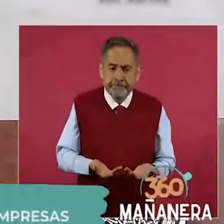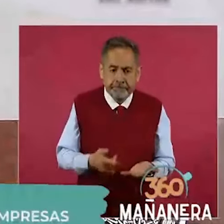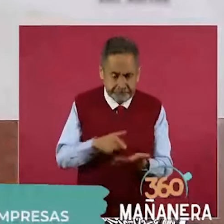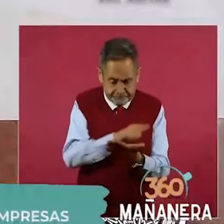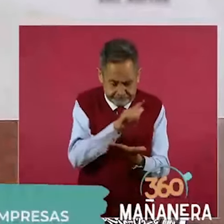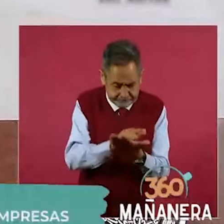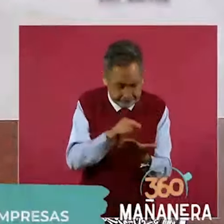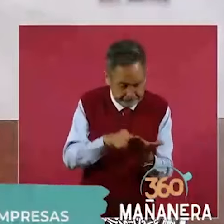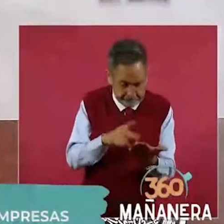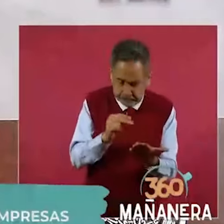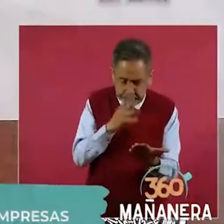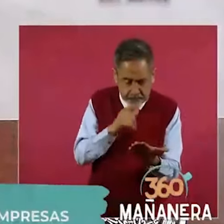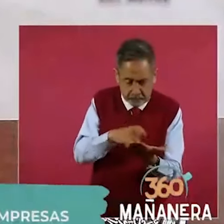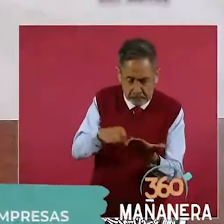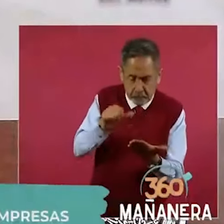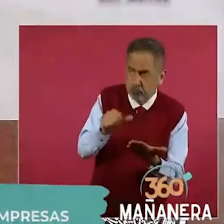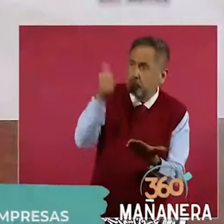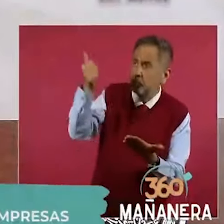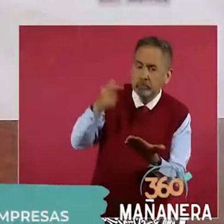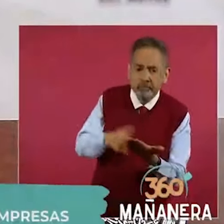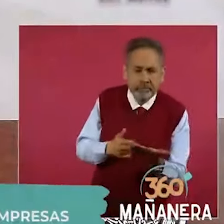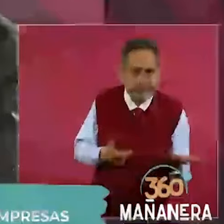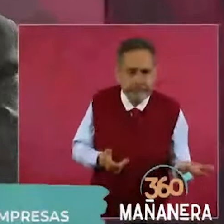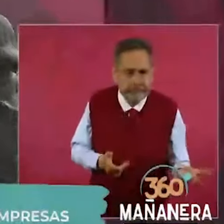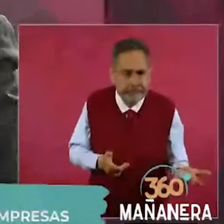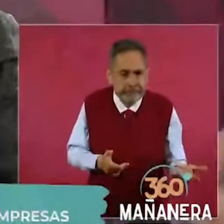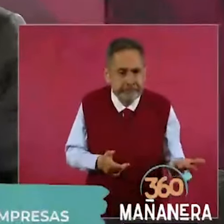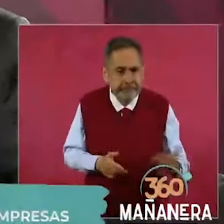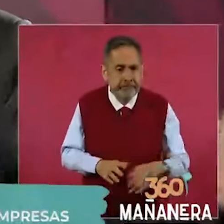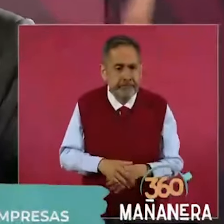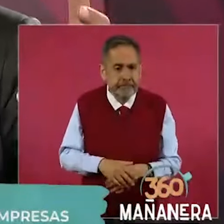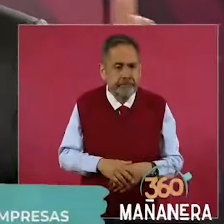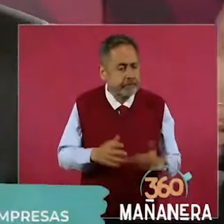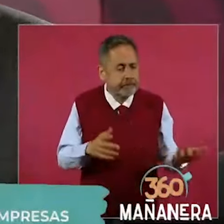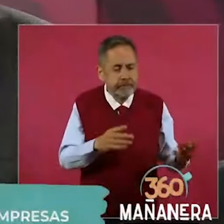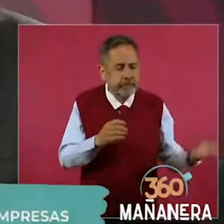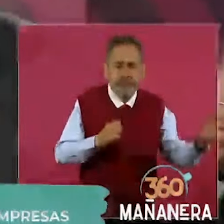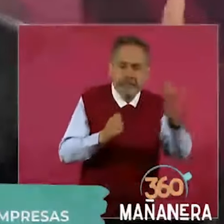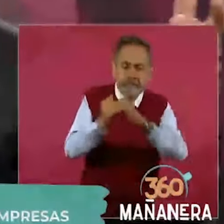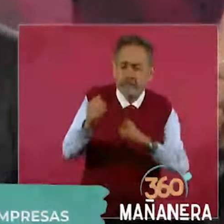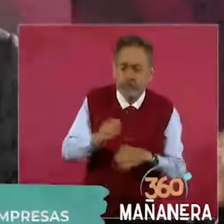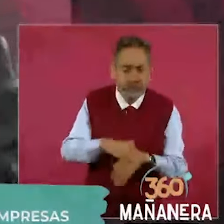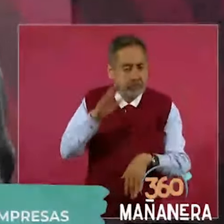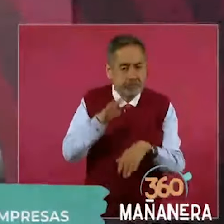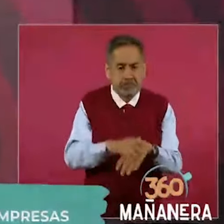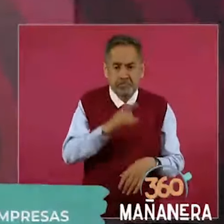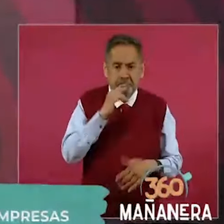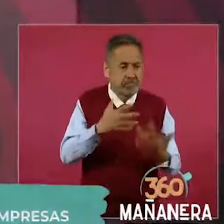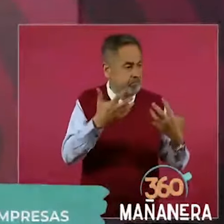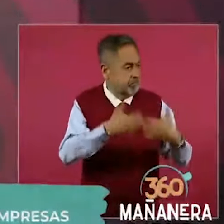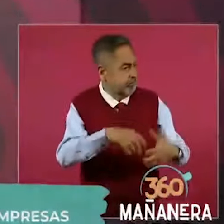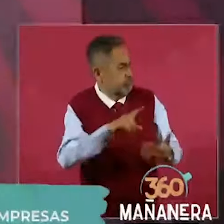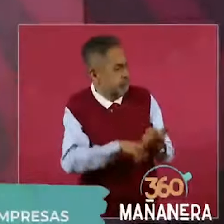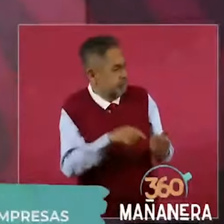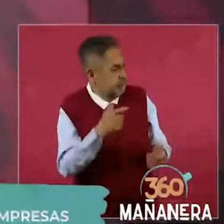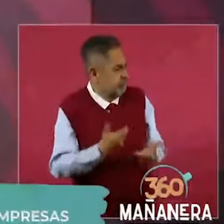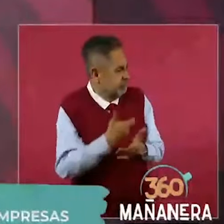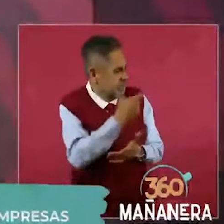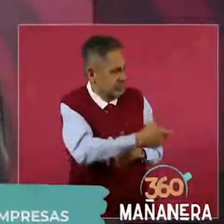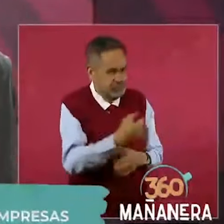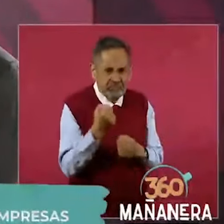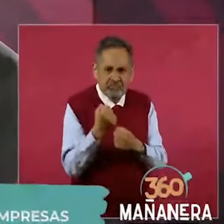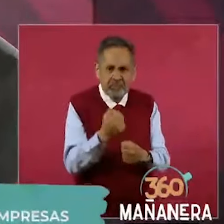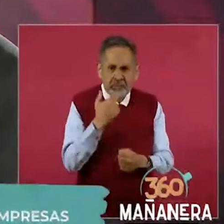con el engaño de que de esa manera se fortalecía la industria farmacéutica, cuando